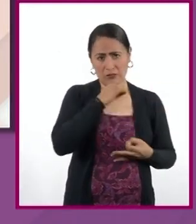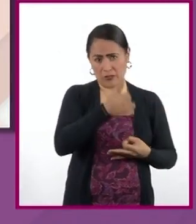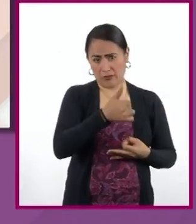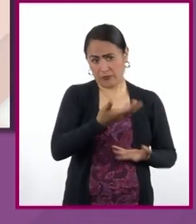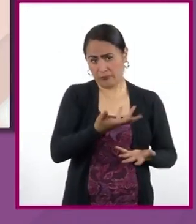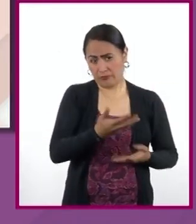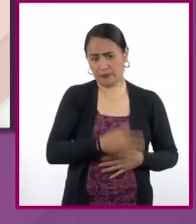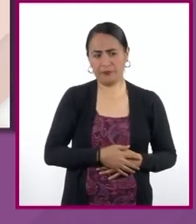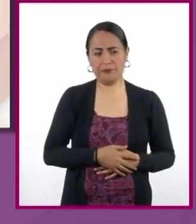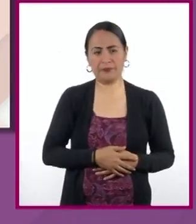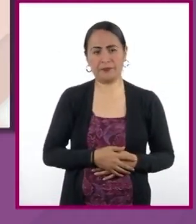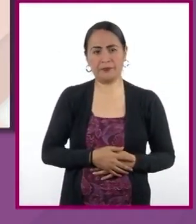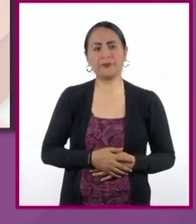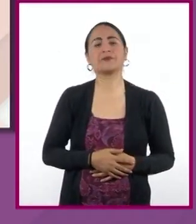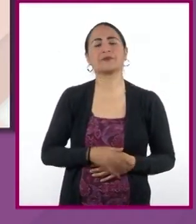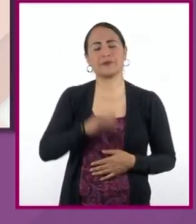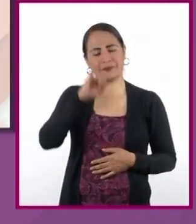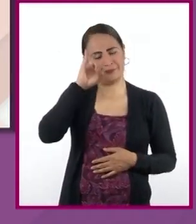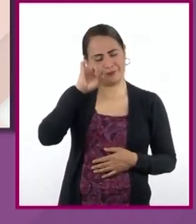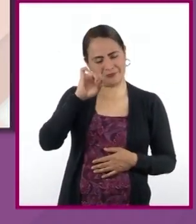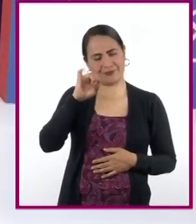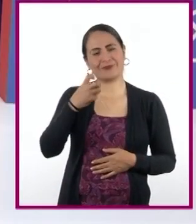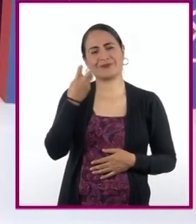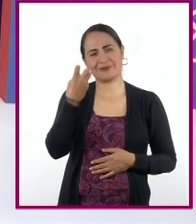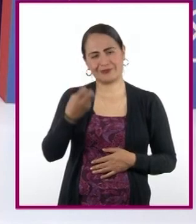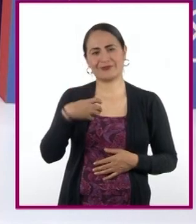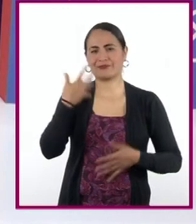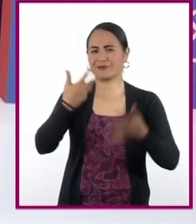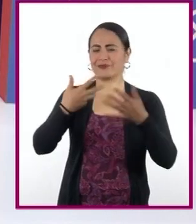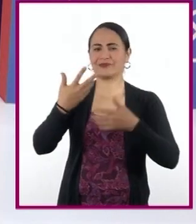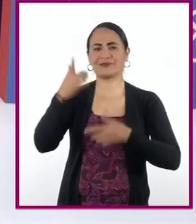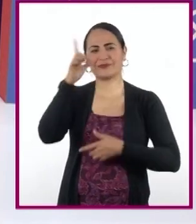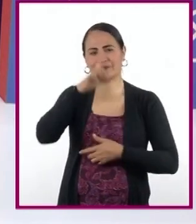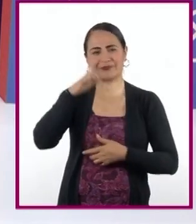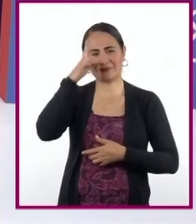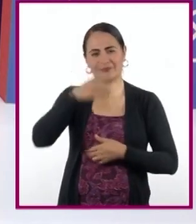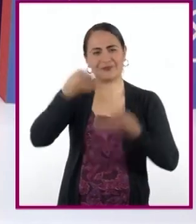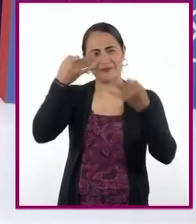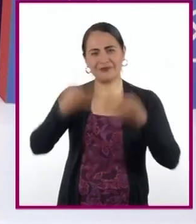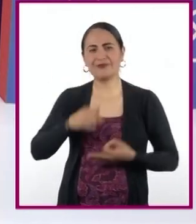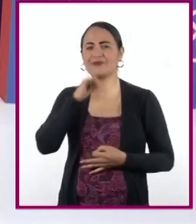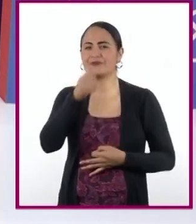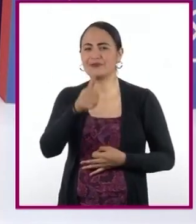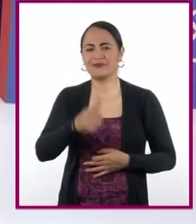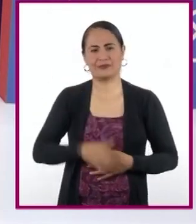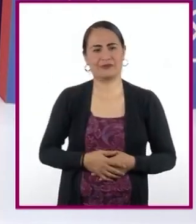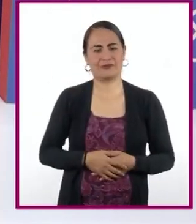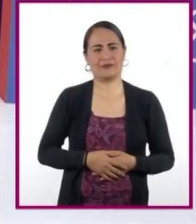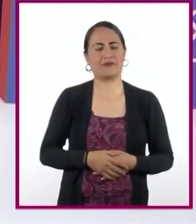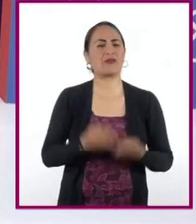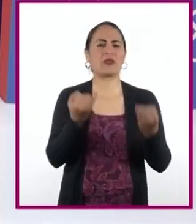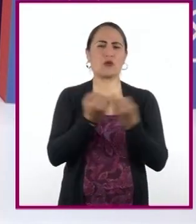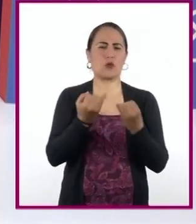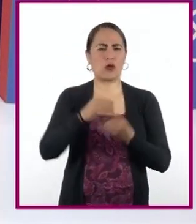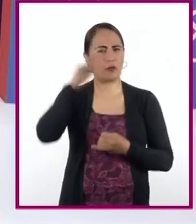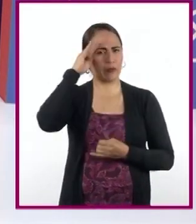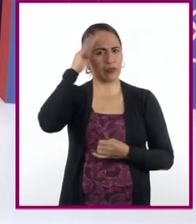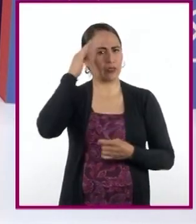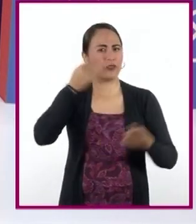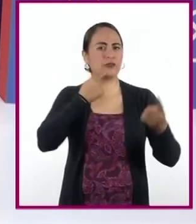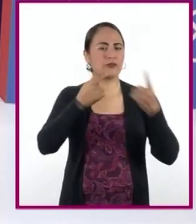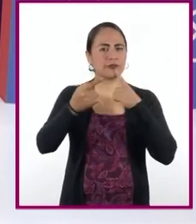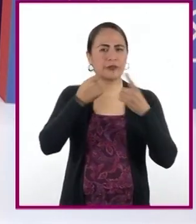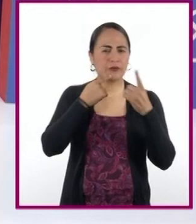Así es, se trata de un lenguaje informal. Pensemos en un debate, en el cual tenemos